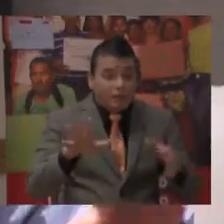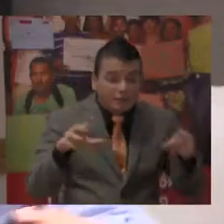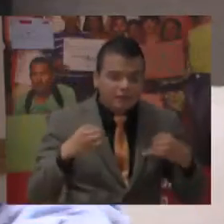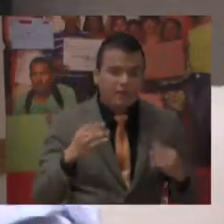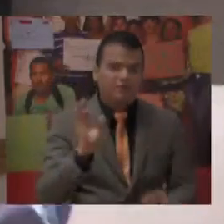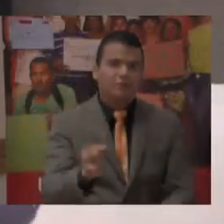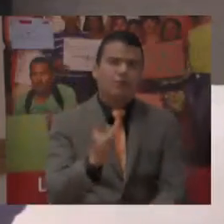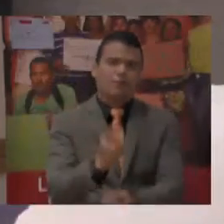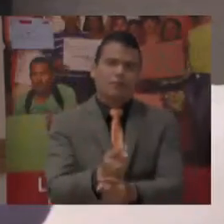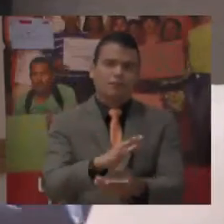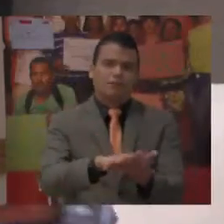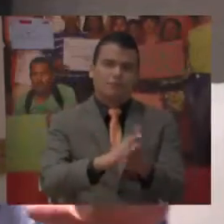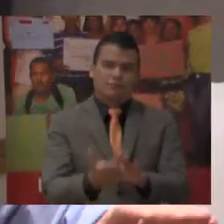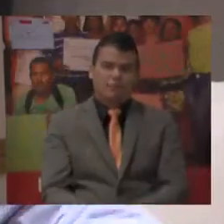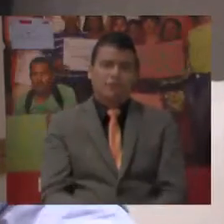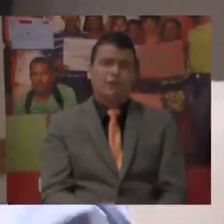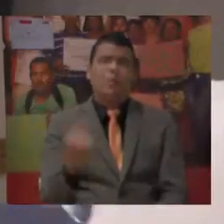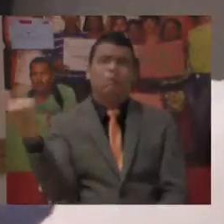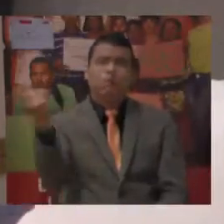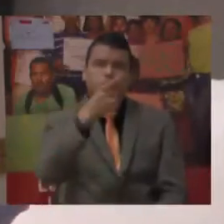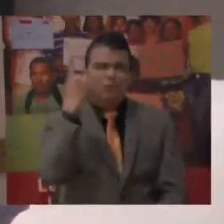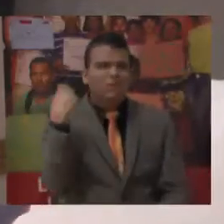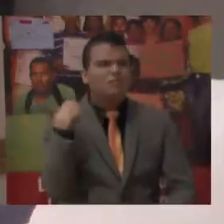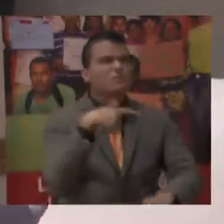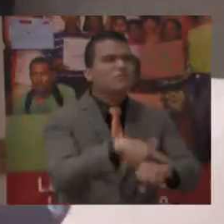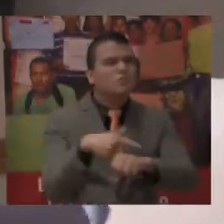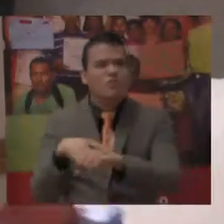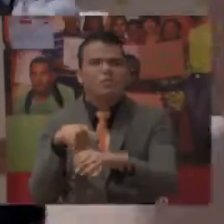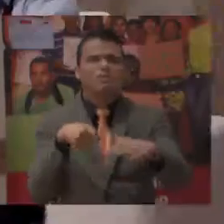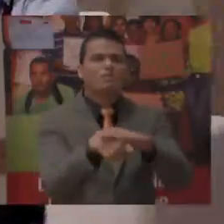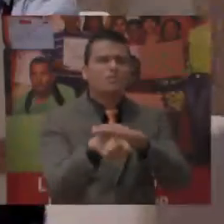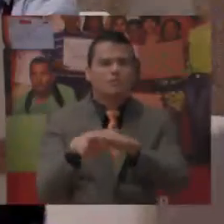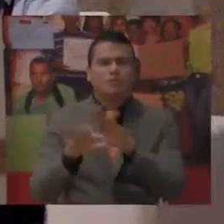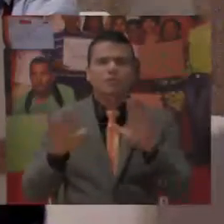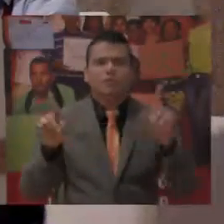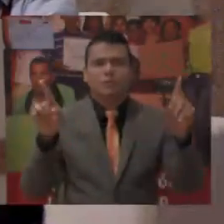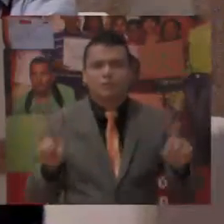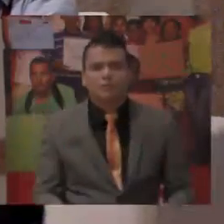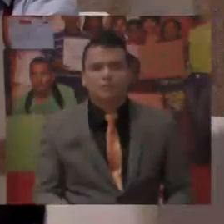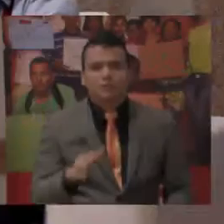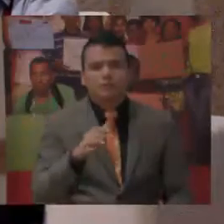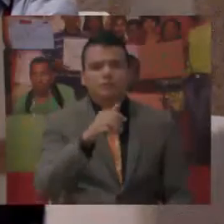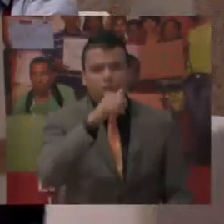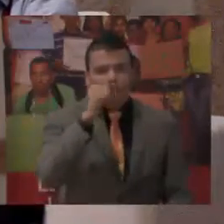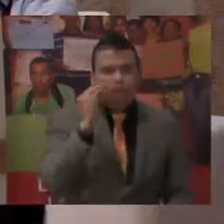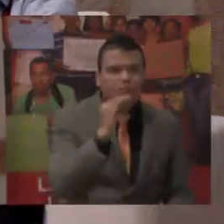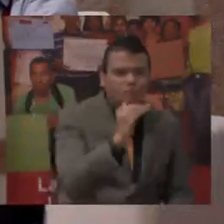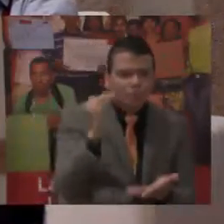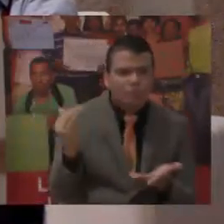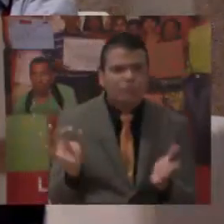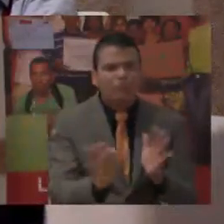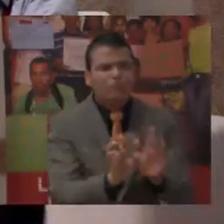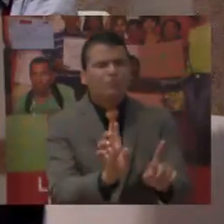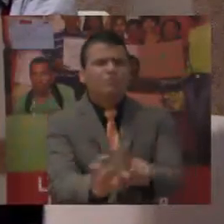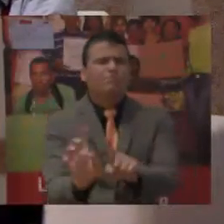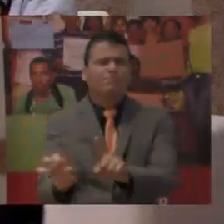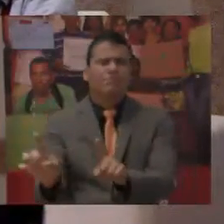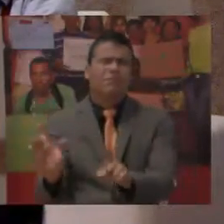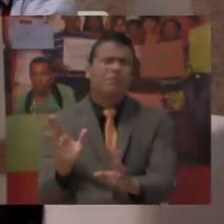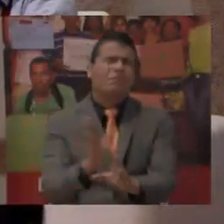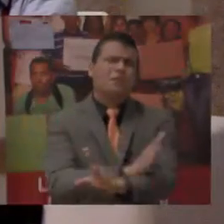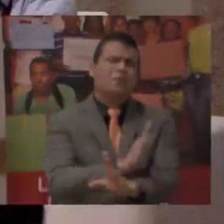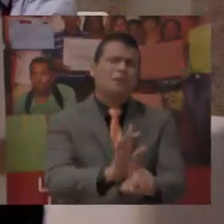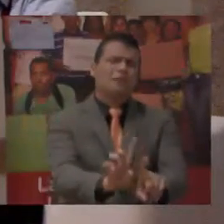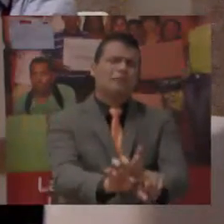supuesto que han cometido crímenes y que han hecho cosas, que se metieron en el narcotráfico, en el microtráfico, en 10.000 problemas, pero en